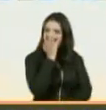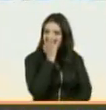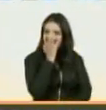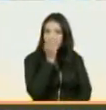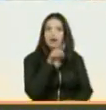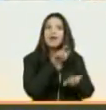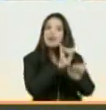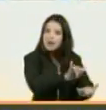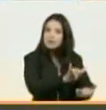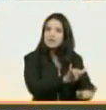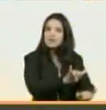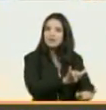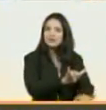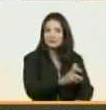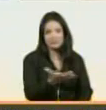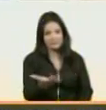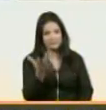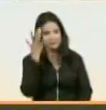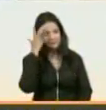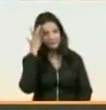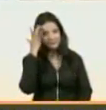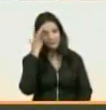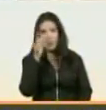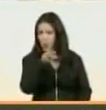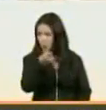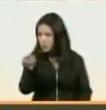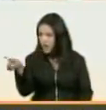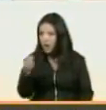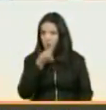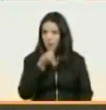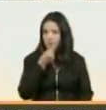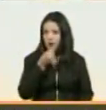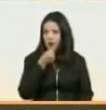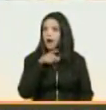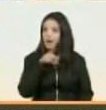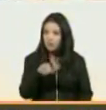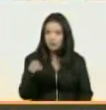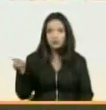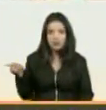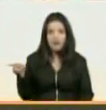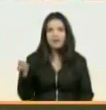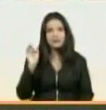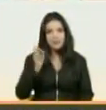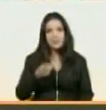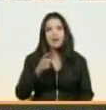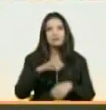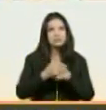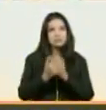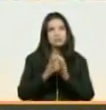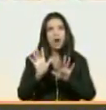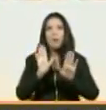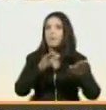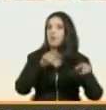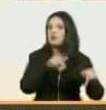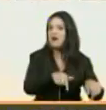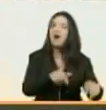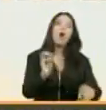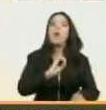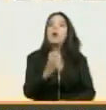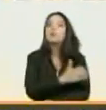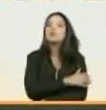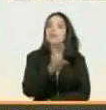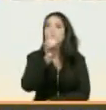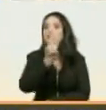ellos, eso no se los cree nadie, ni a ustedes los periodistas, que son cómplices de tal atrocidad, ni a la derecha